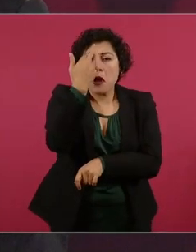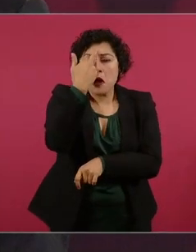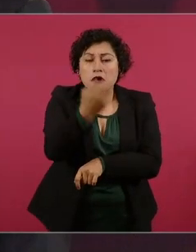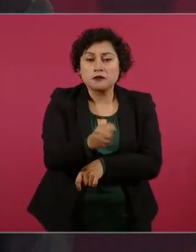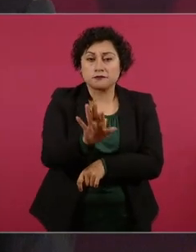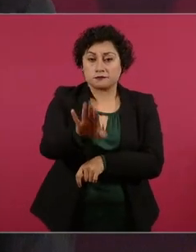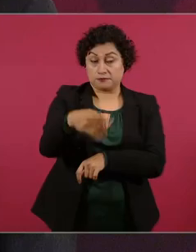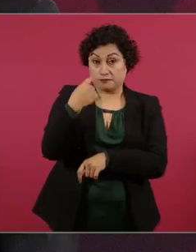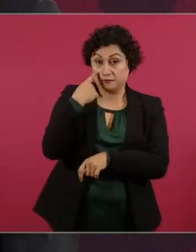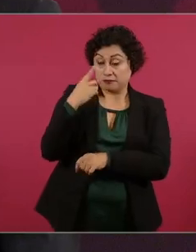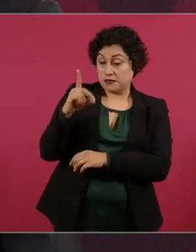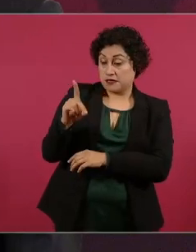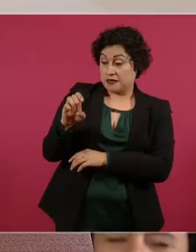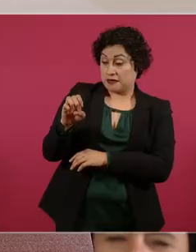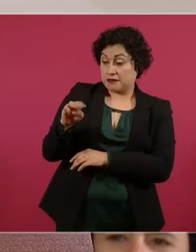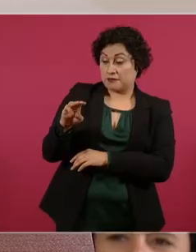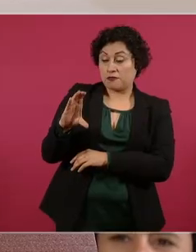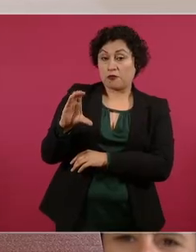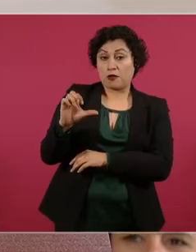poder